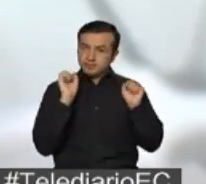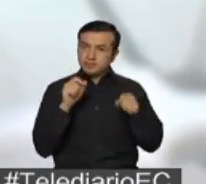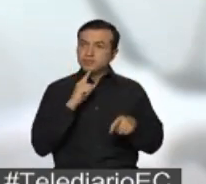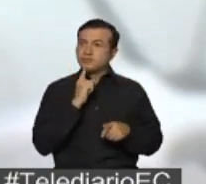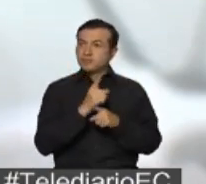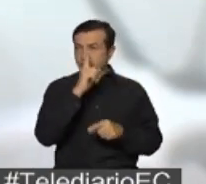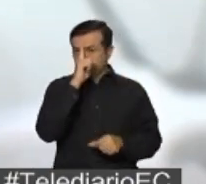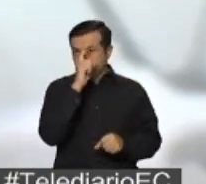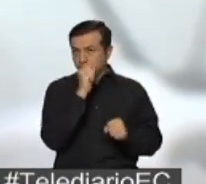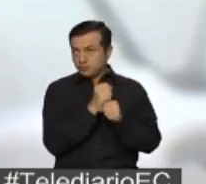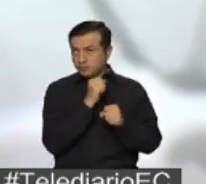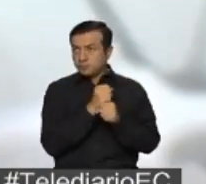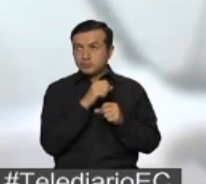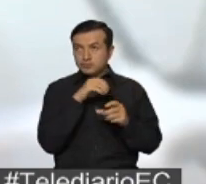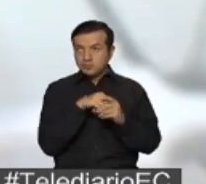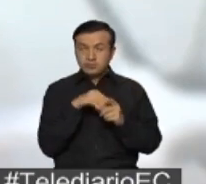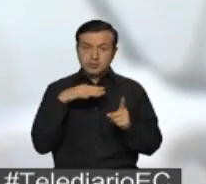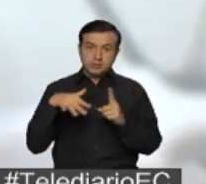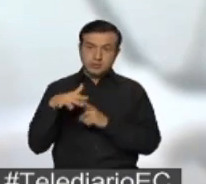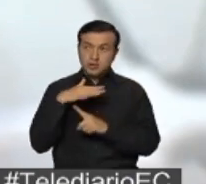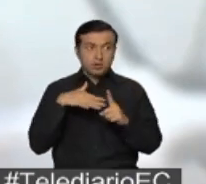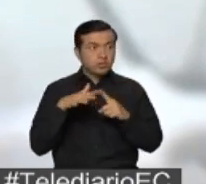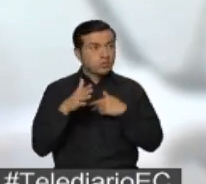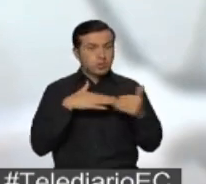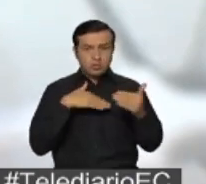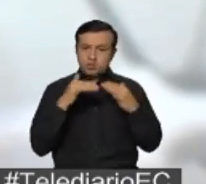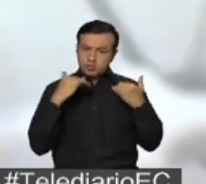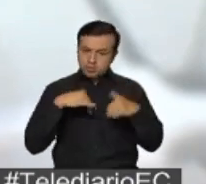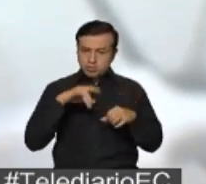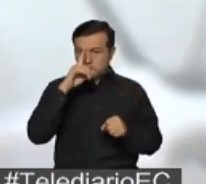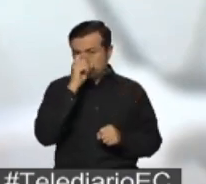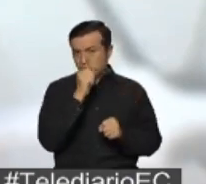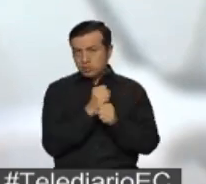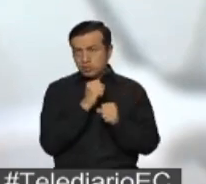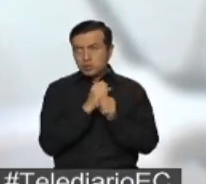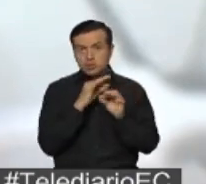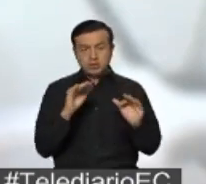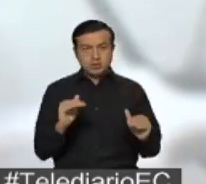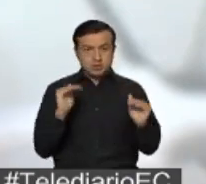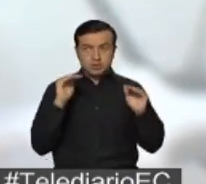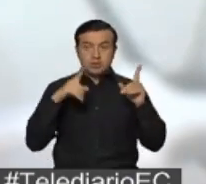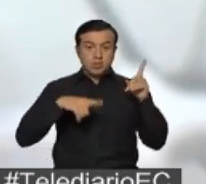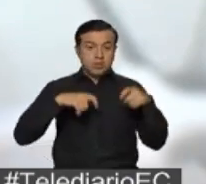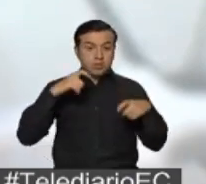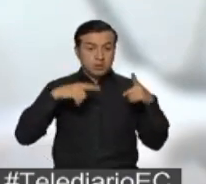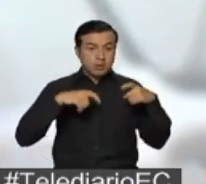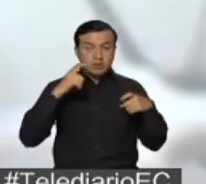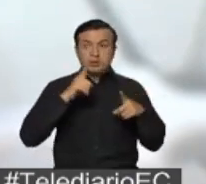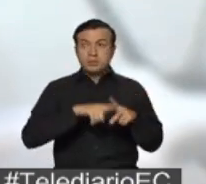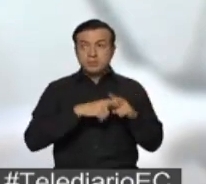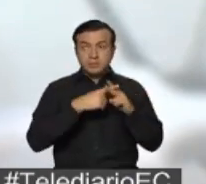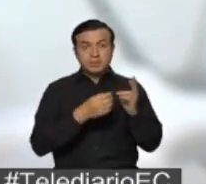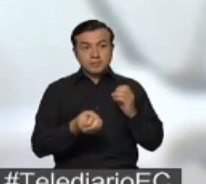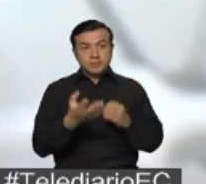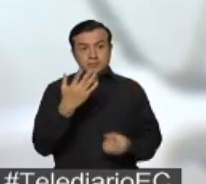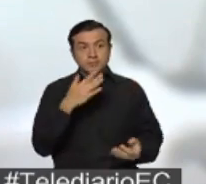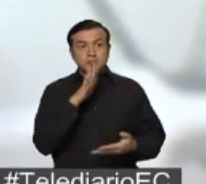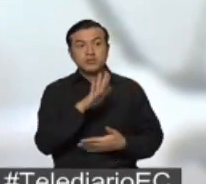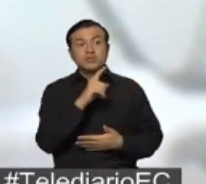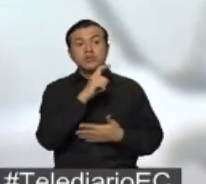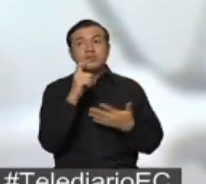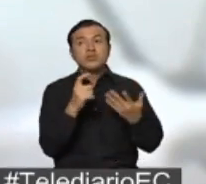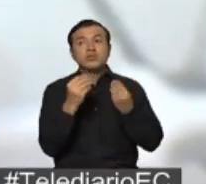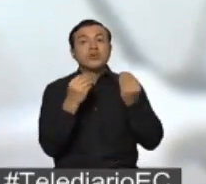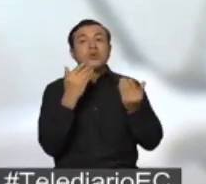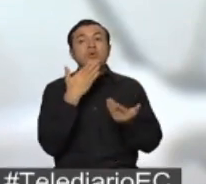trabajar a pesar de las coyunturas que estamos viviendo y trabajar eficientemente las cooperativas tienen que comentarnos que necesitan